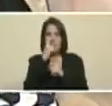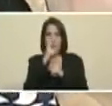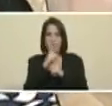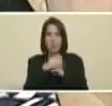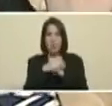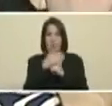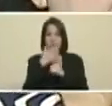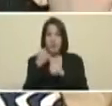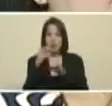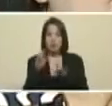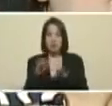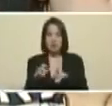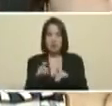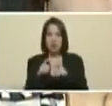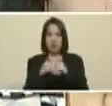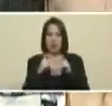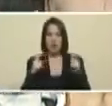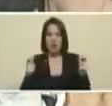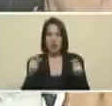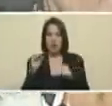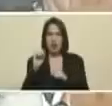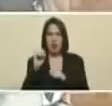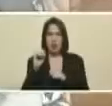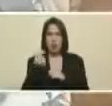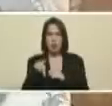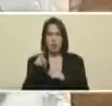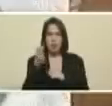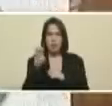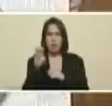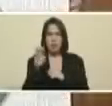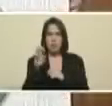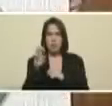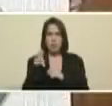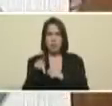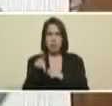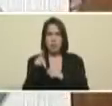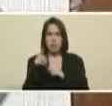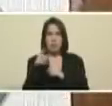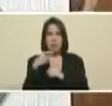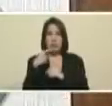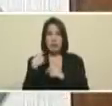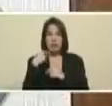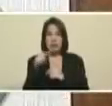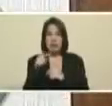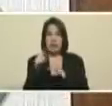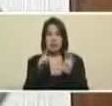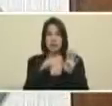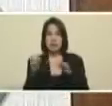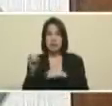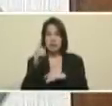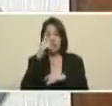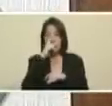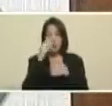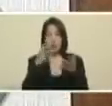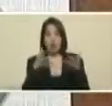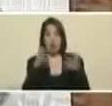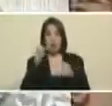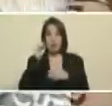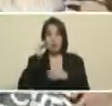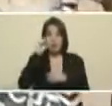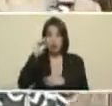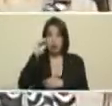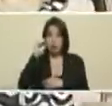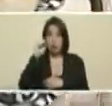mejor secretario general que la OPEP haya tenido en casi sus 60 años de historia. Dejó huella,